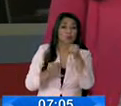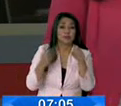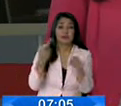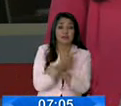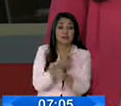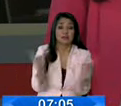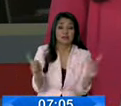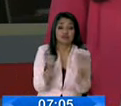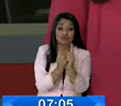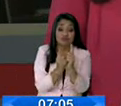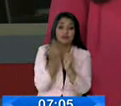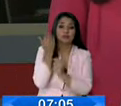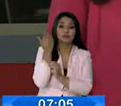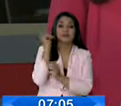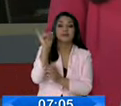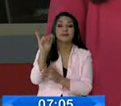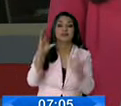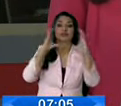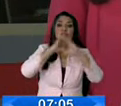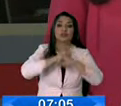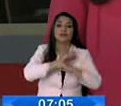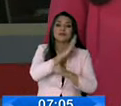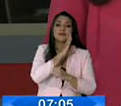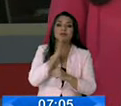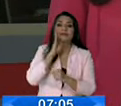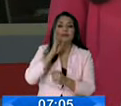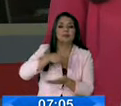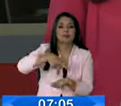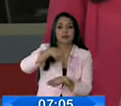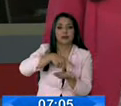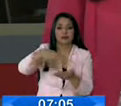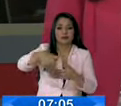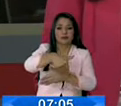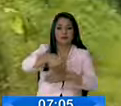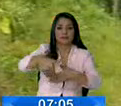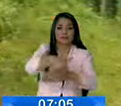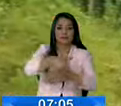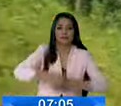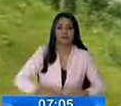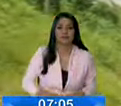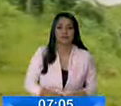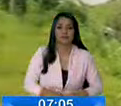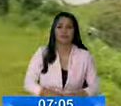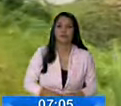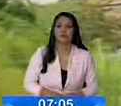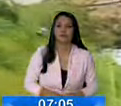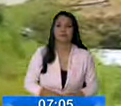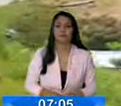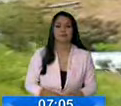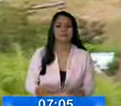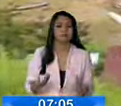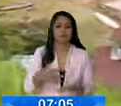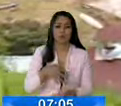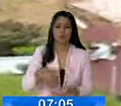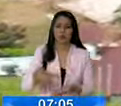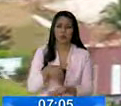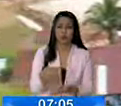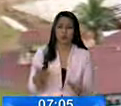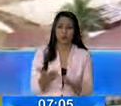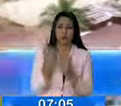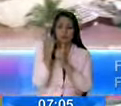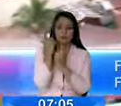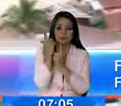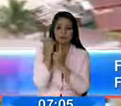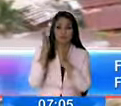vez la noche del pasado sábado en un bar de la parroquia limítrofe. Una nube de misterio encierra la desaparición del